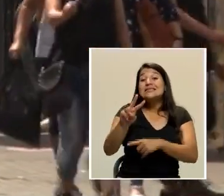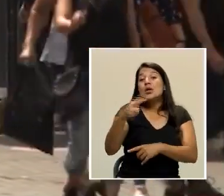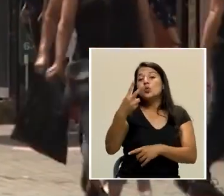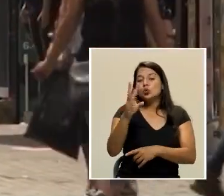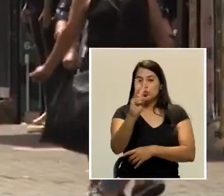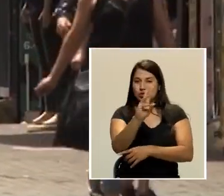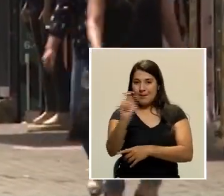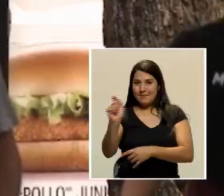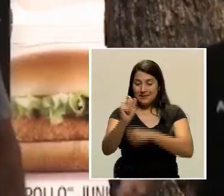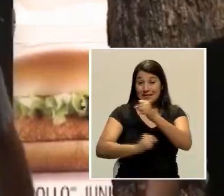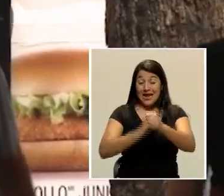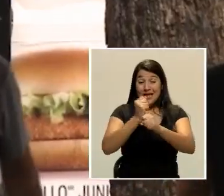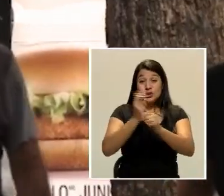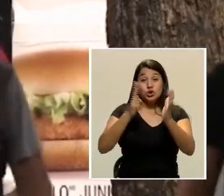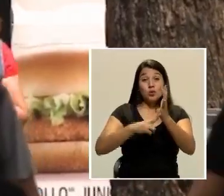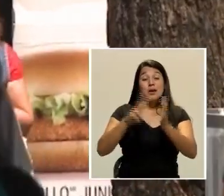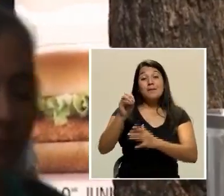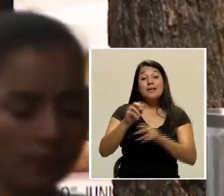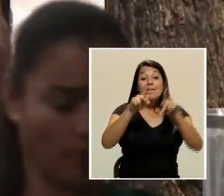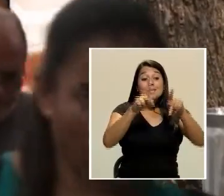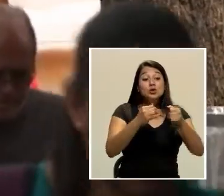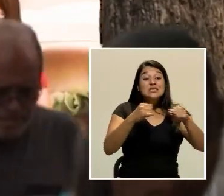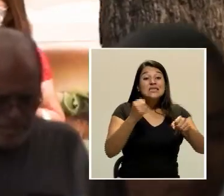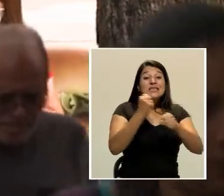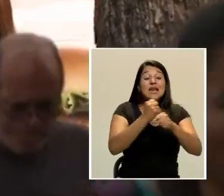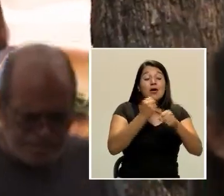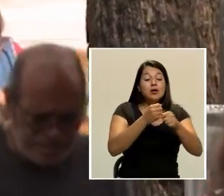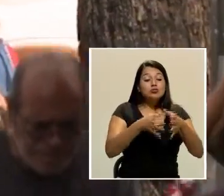ruta clara para la reactivación económica.